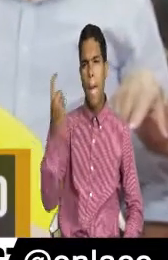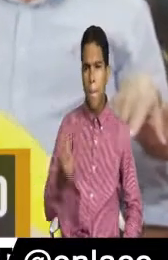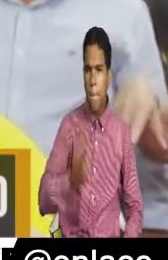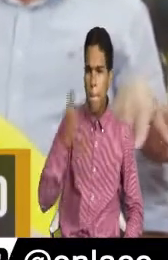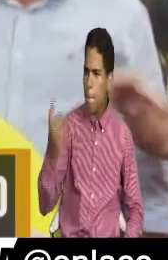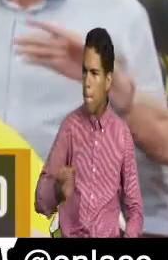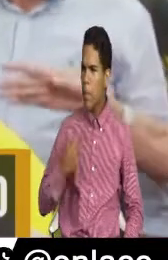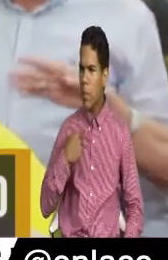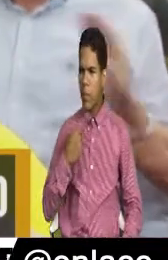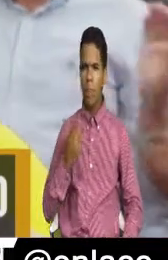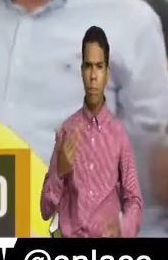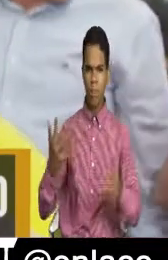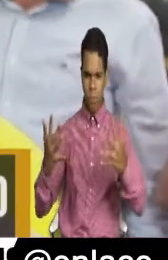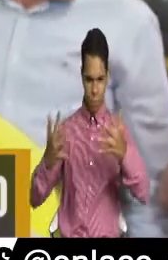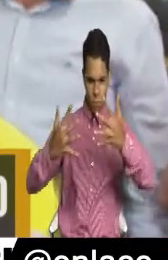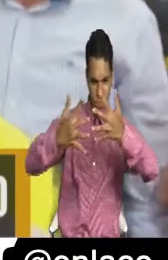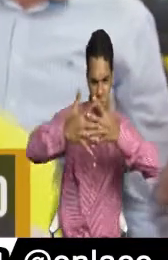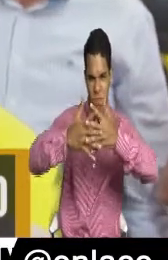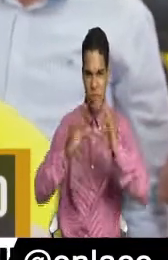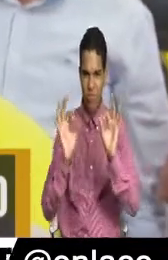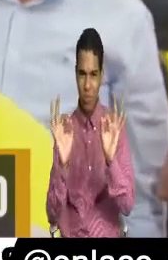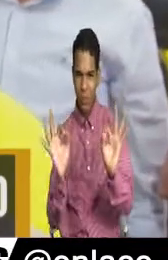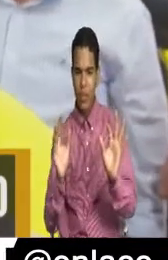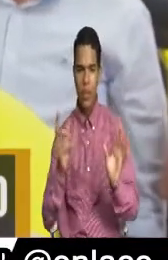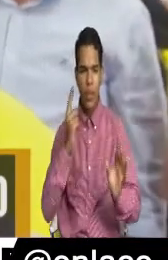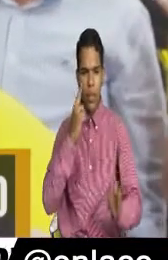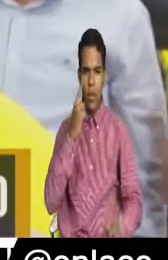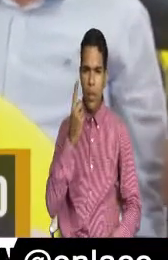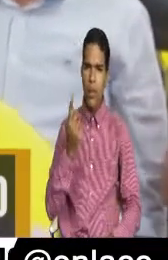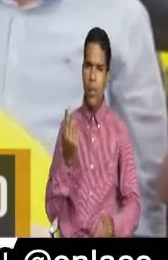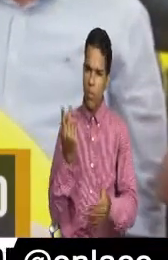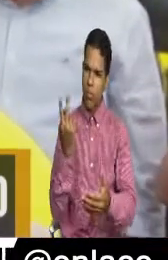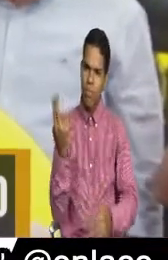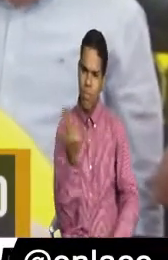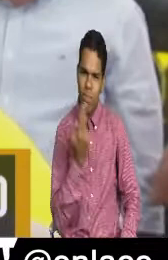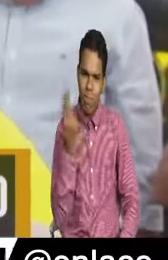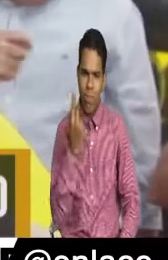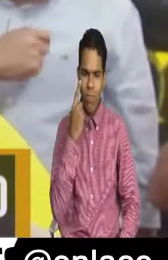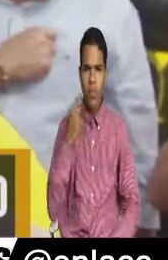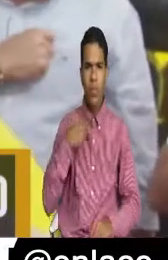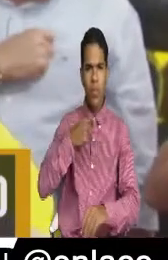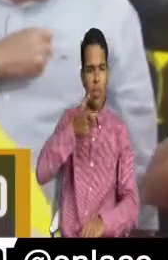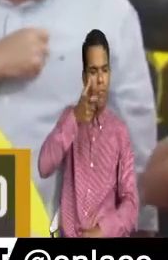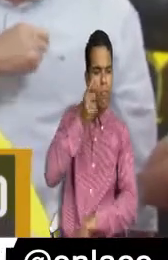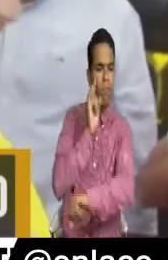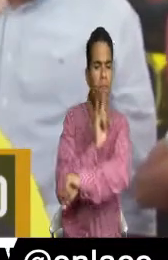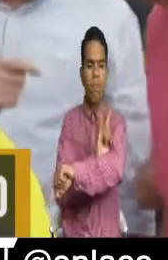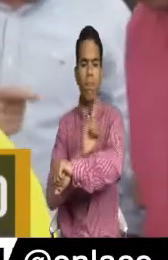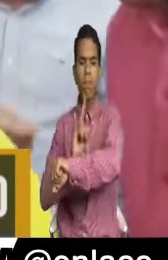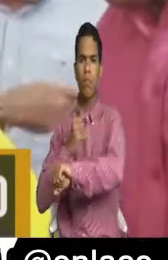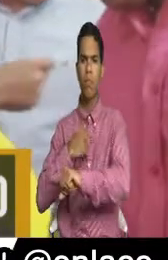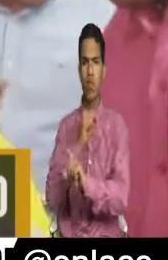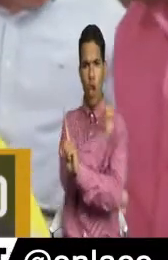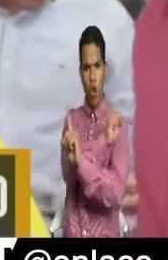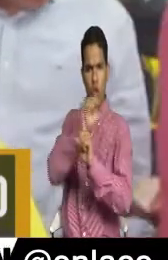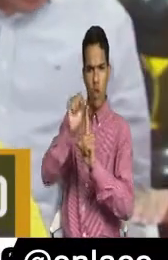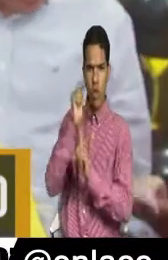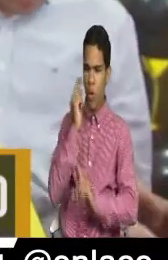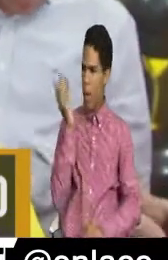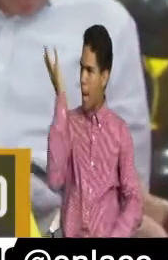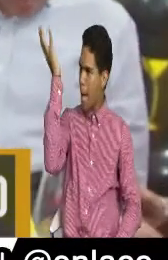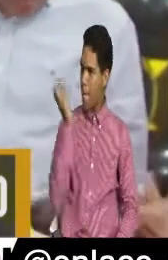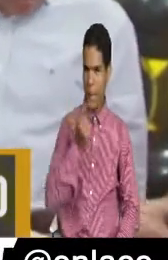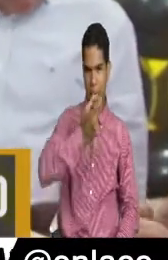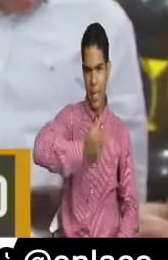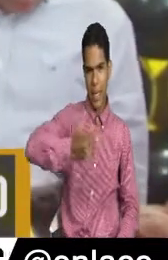hacerle comodatos con ellos, de revisar un tema de seguridad social con unos pensionados que vienen de Dazaba,